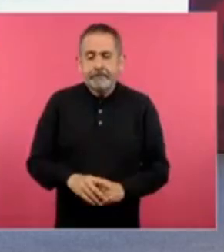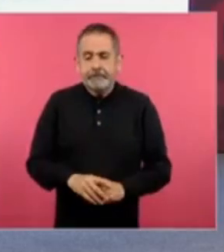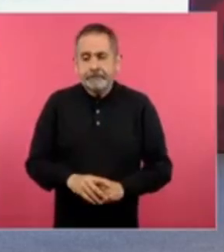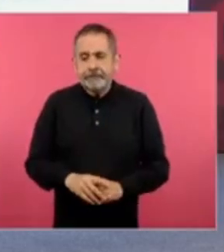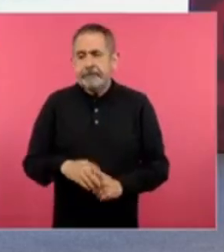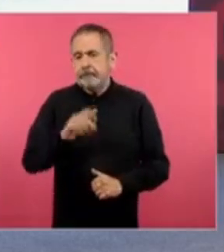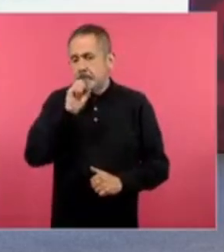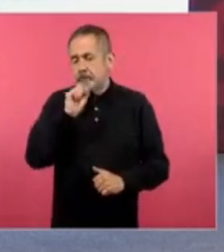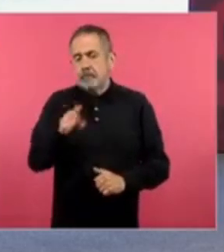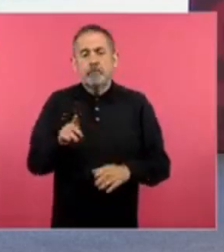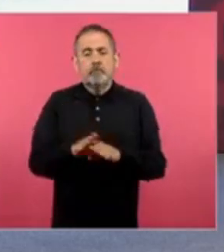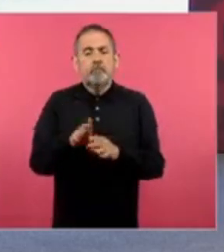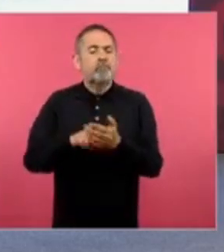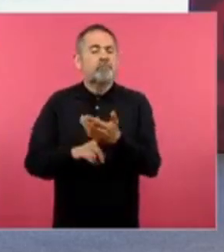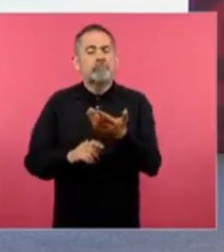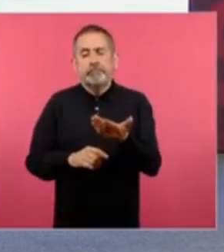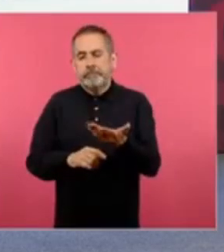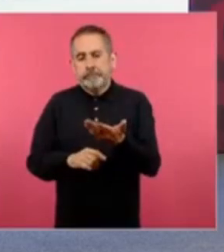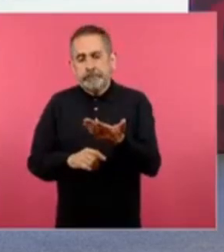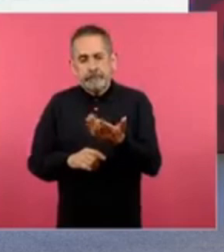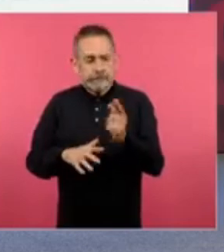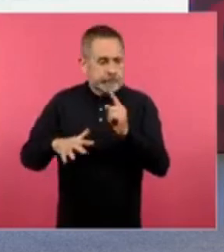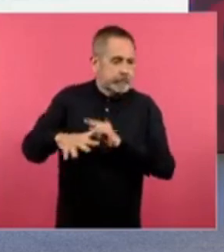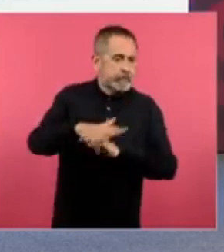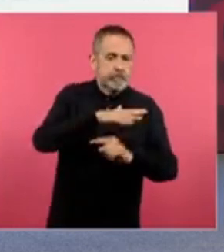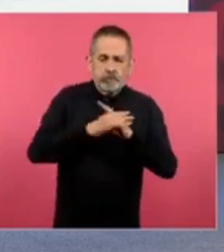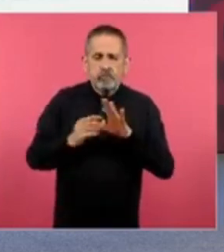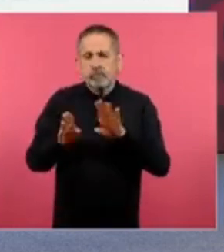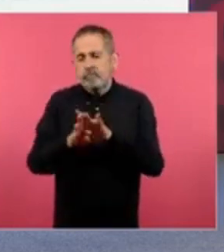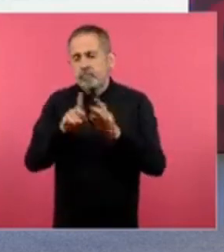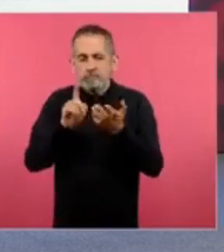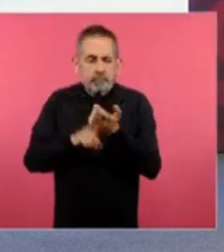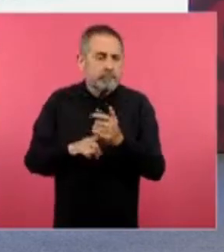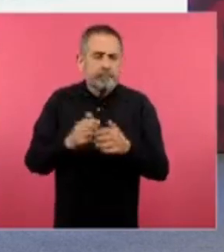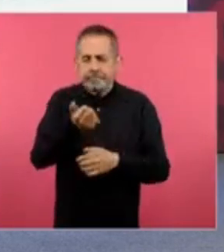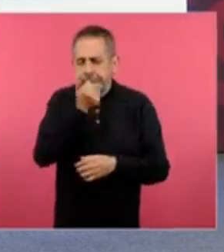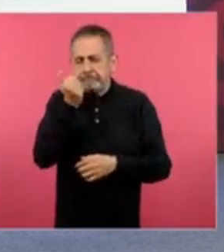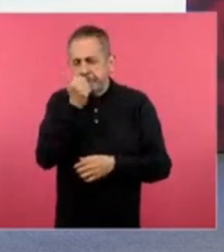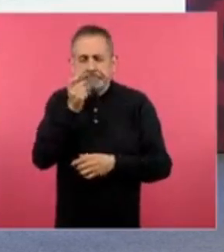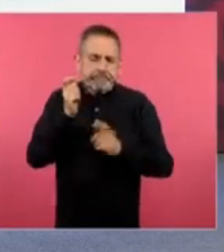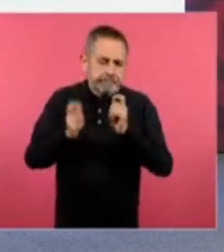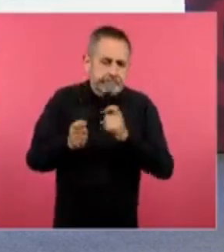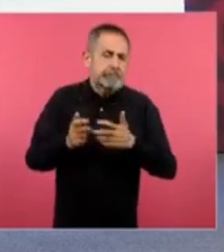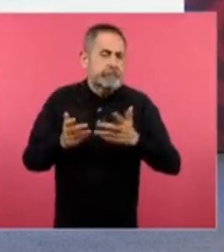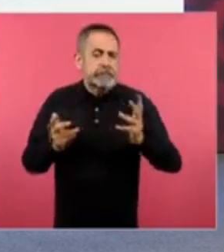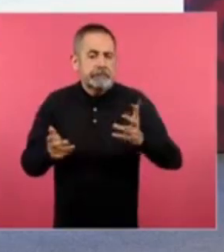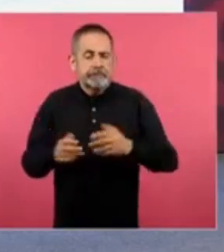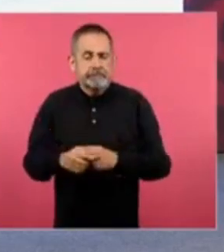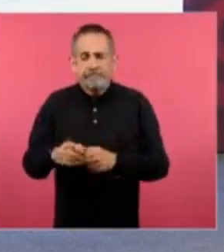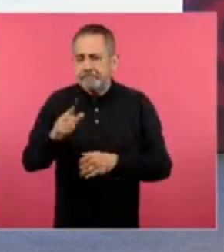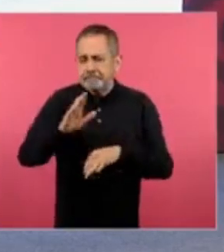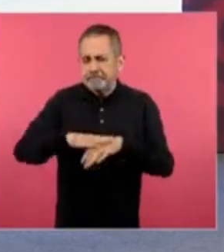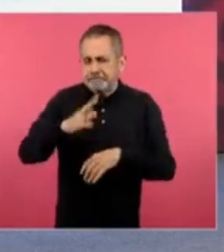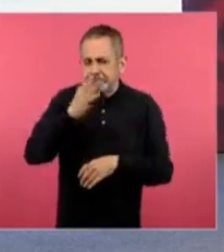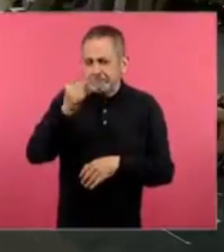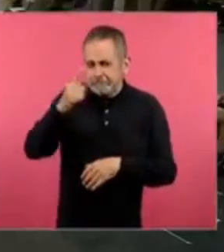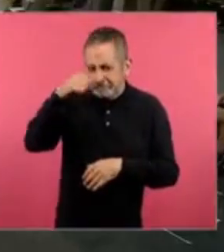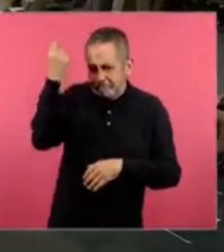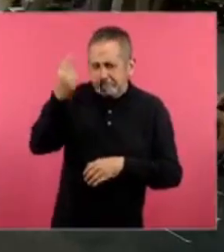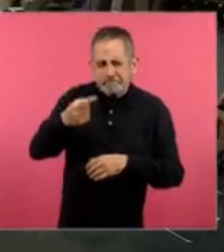tratan de mostrar el entorno, el contexto del alumno, y son digeribles para